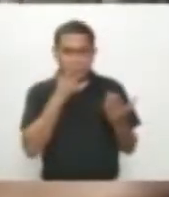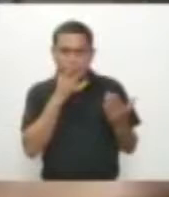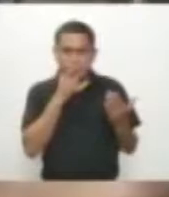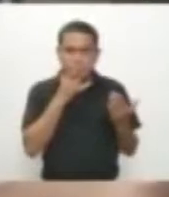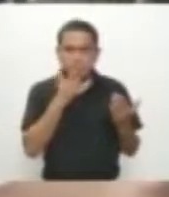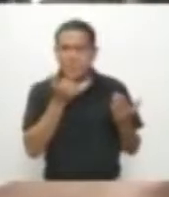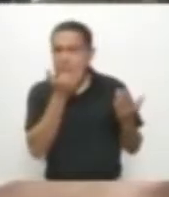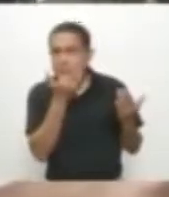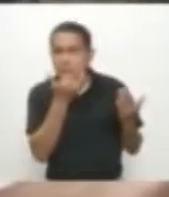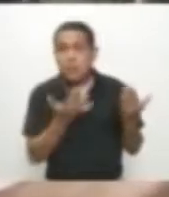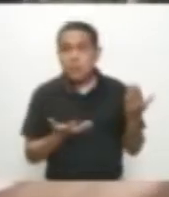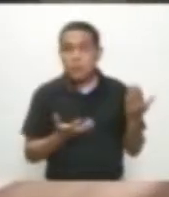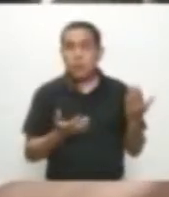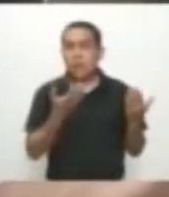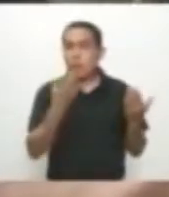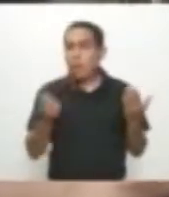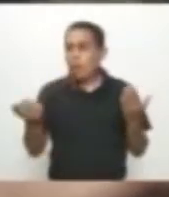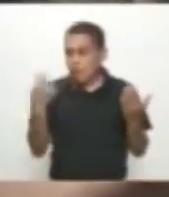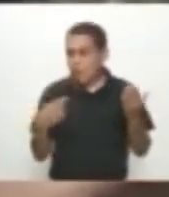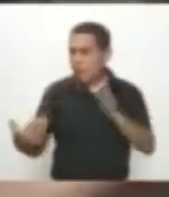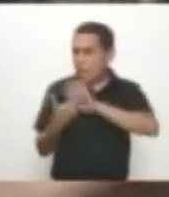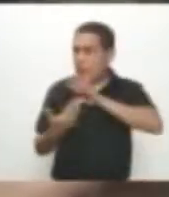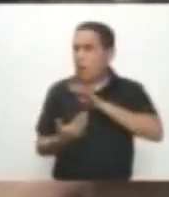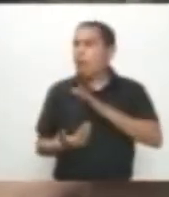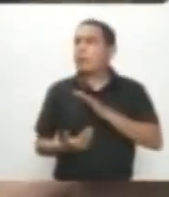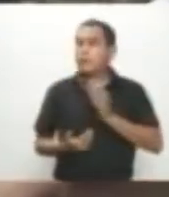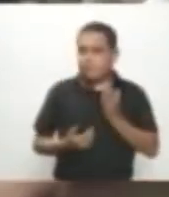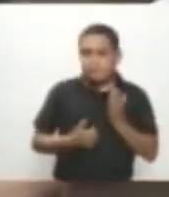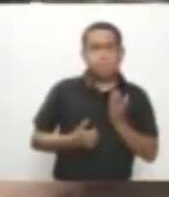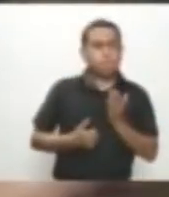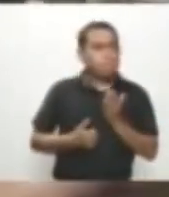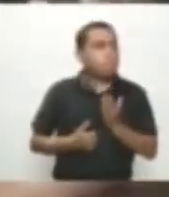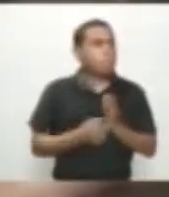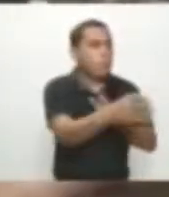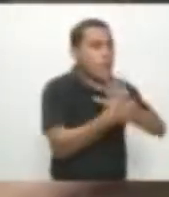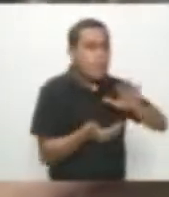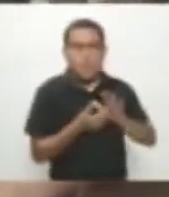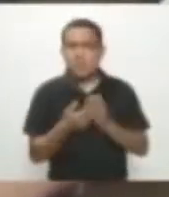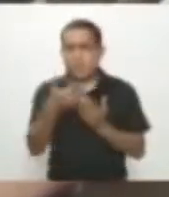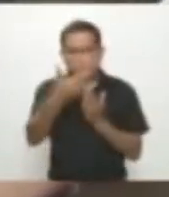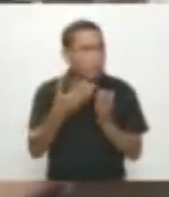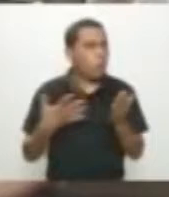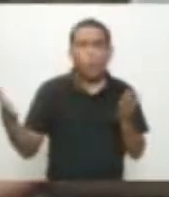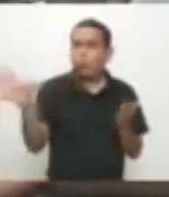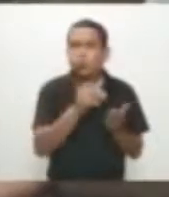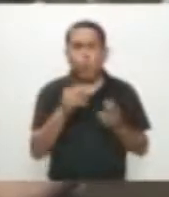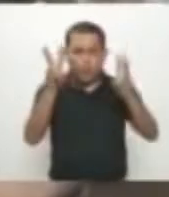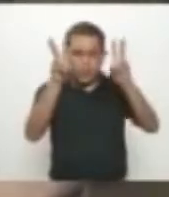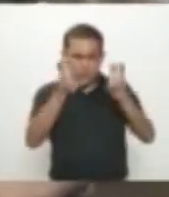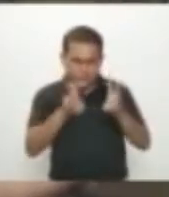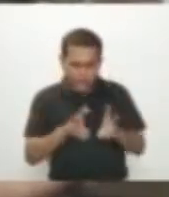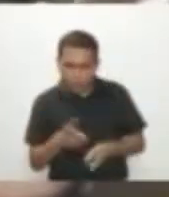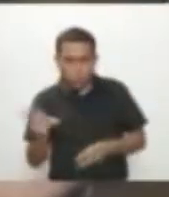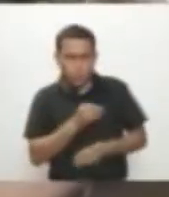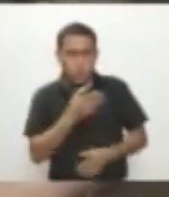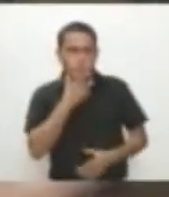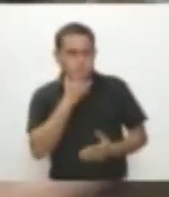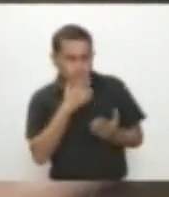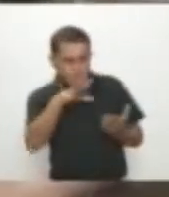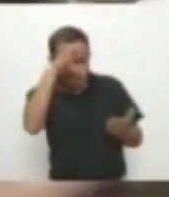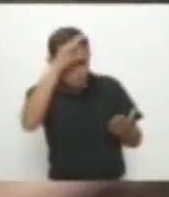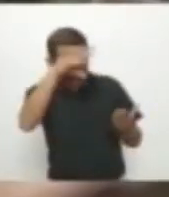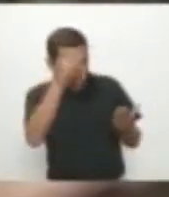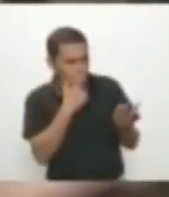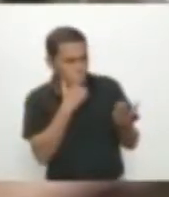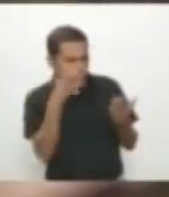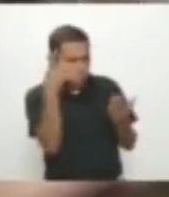descartar ninguna de las amenazas. Aquí estamos trabajando todas las hipótesis. Ya los investigadores serán